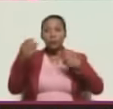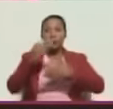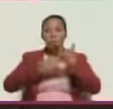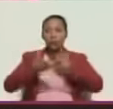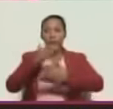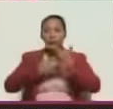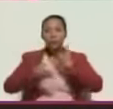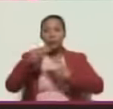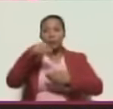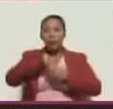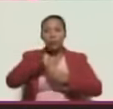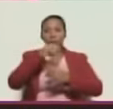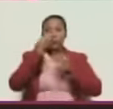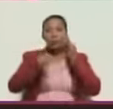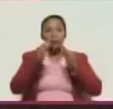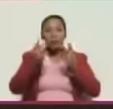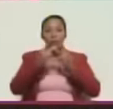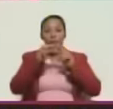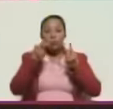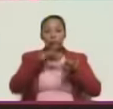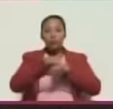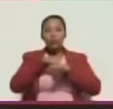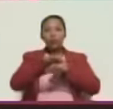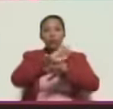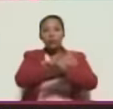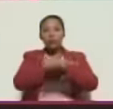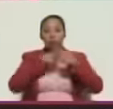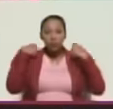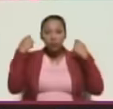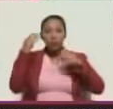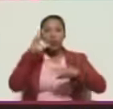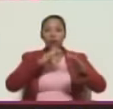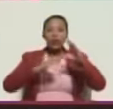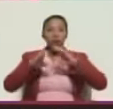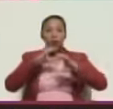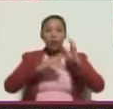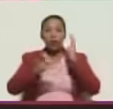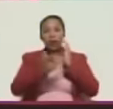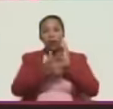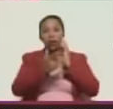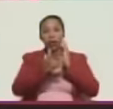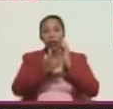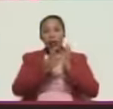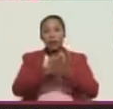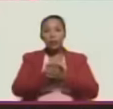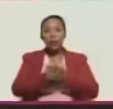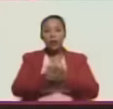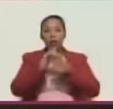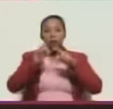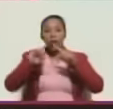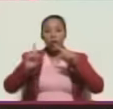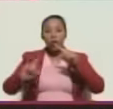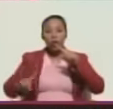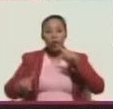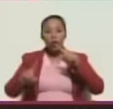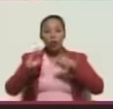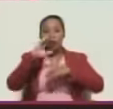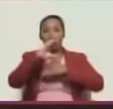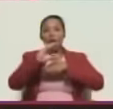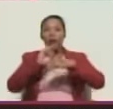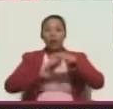justicia y paz Ministerio del poder popular para ciencia y tecnología corpc cantv